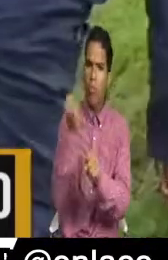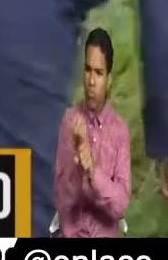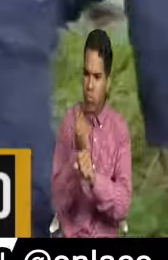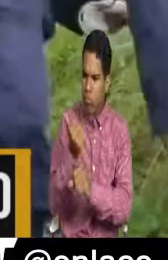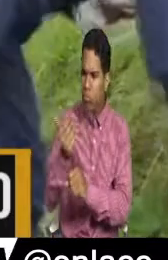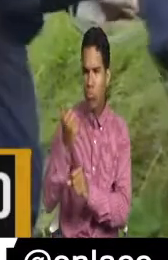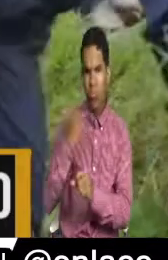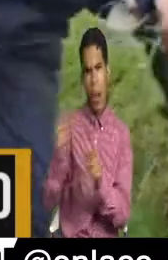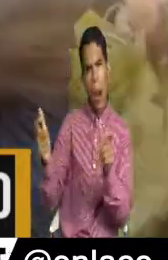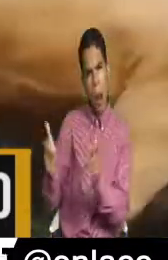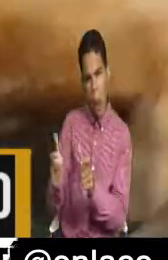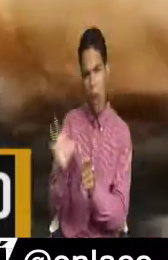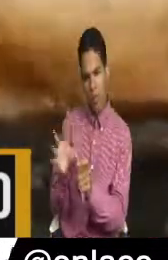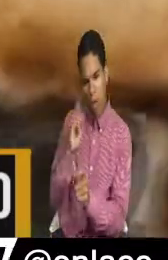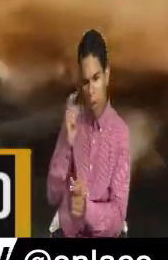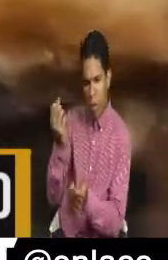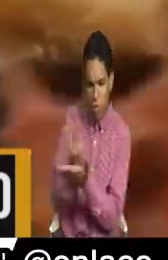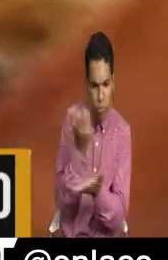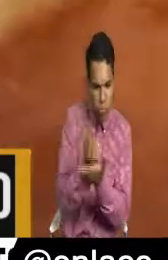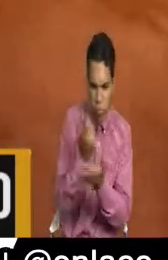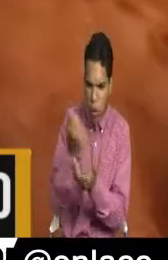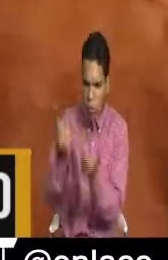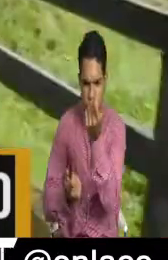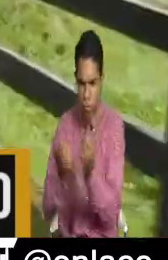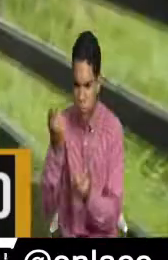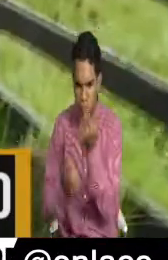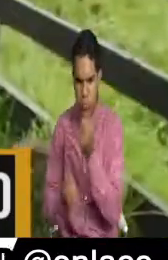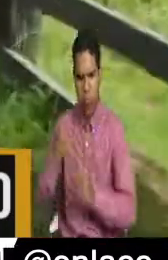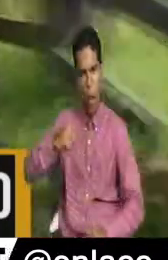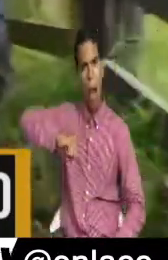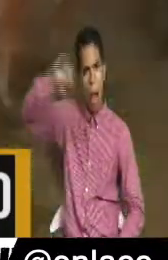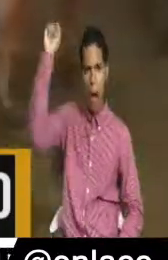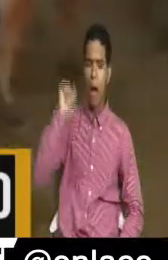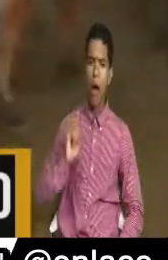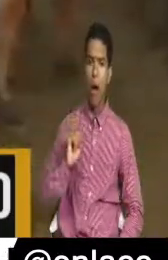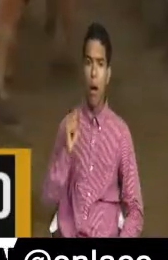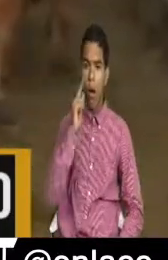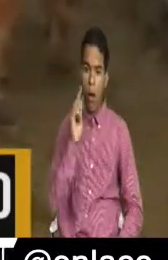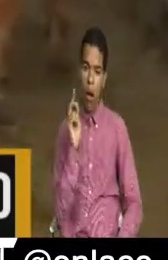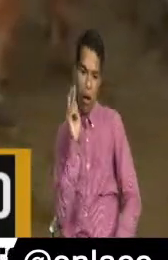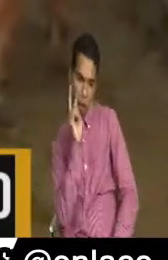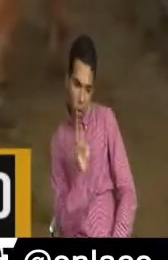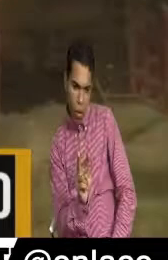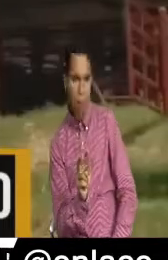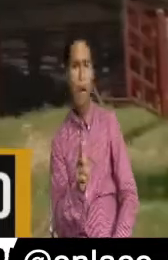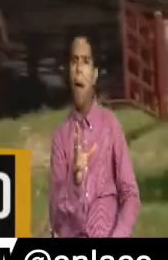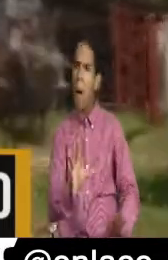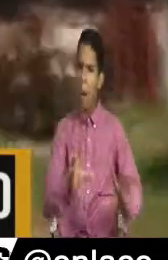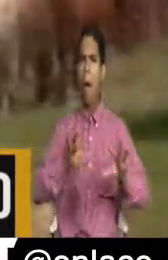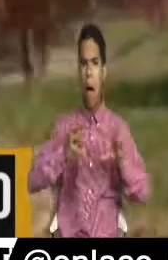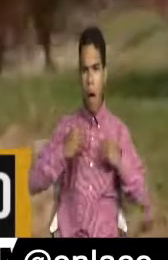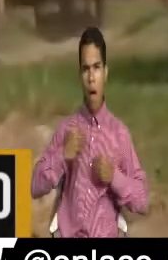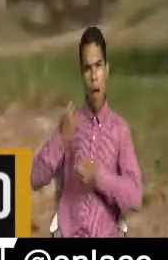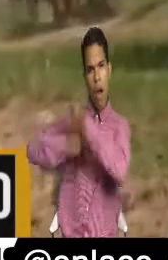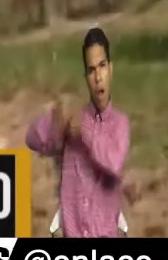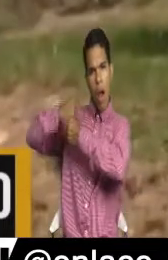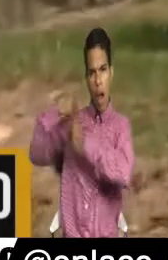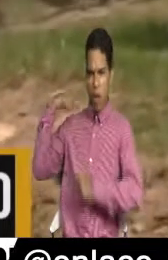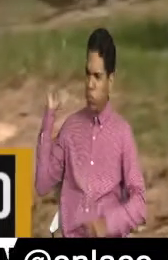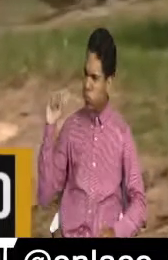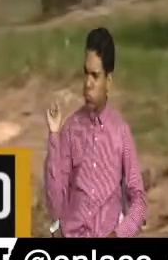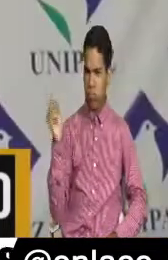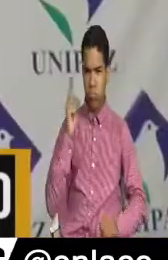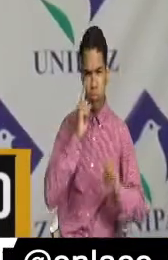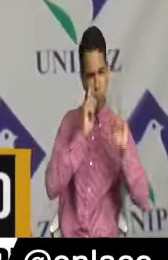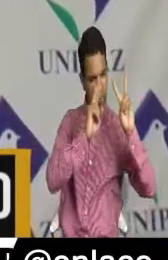un negocio rentable. Estos industriales han visto con buenos ojos la labor académica que se lleva a cabo con este hato de que desde hace varios años es motivo de estudio y cuidado